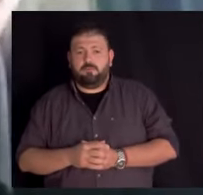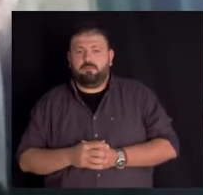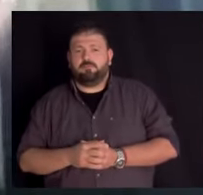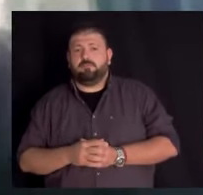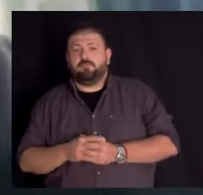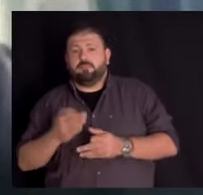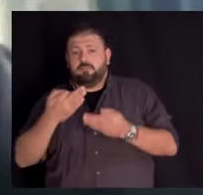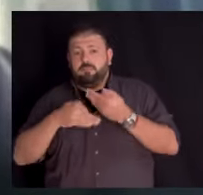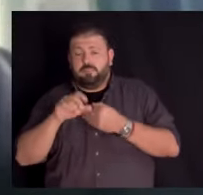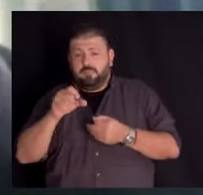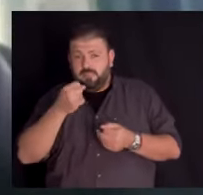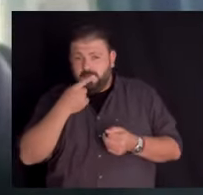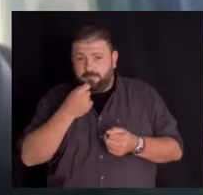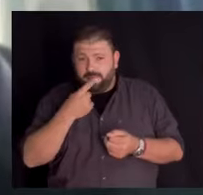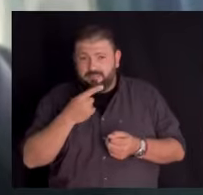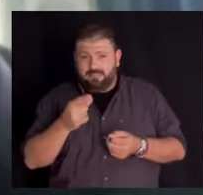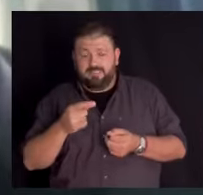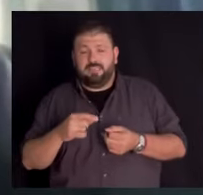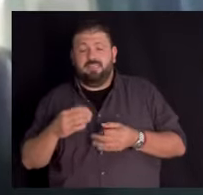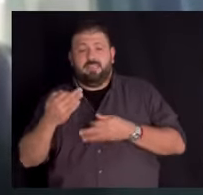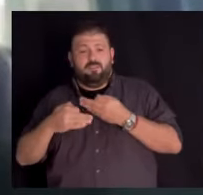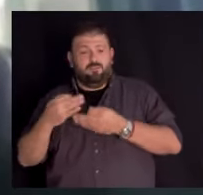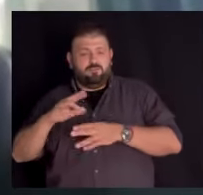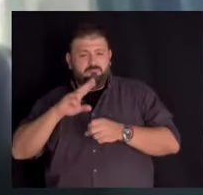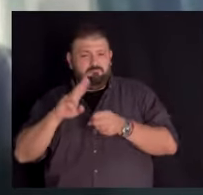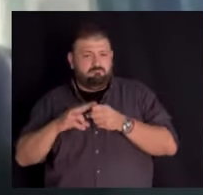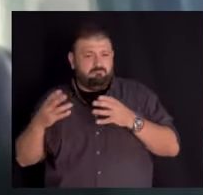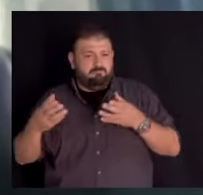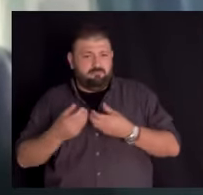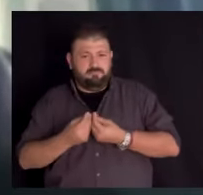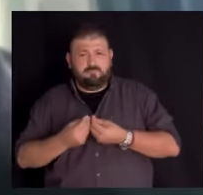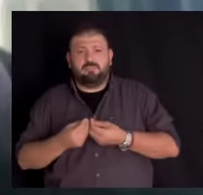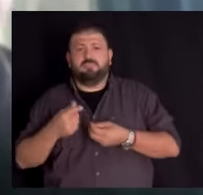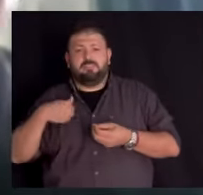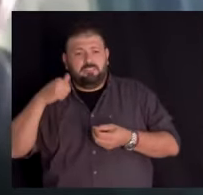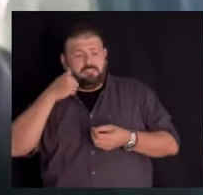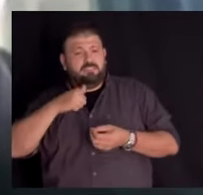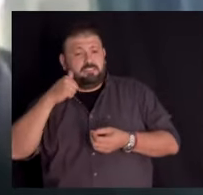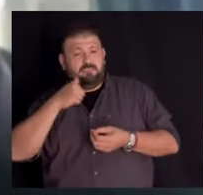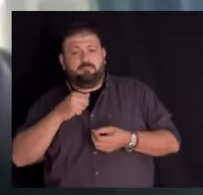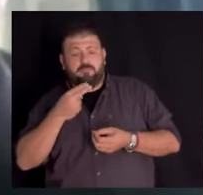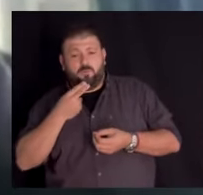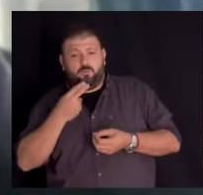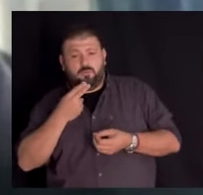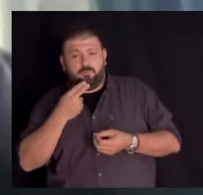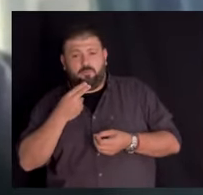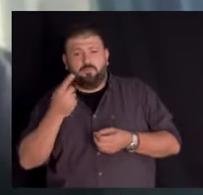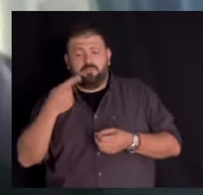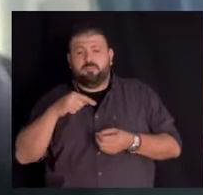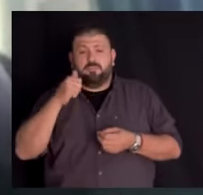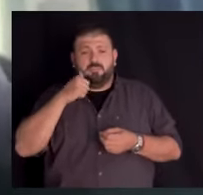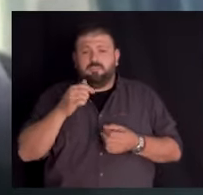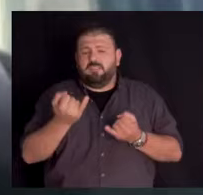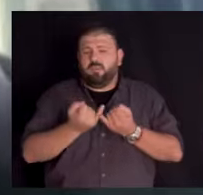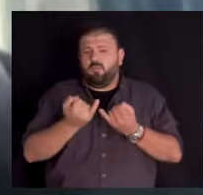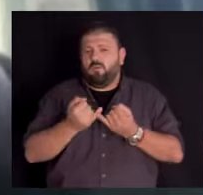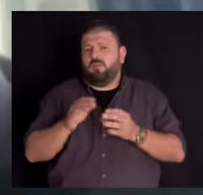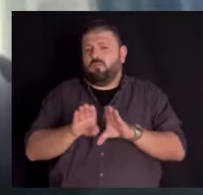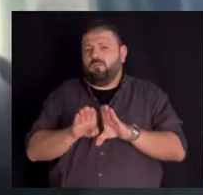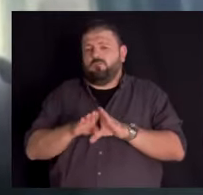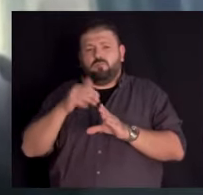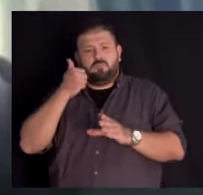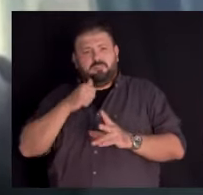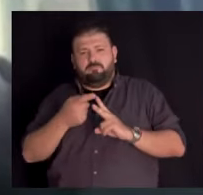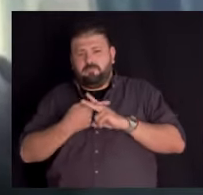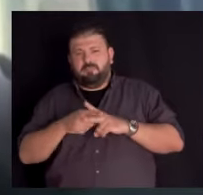anti-envejecimiento, la medicina regenerativa, lo ocupamos, ese es algo de base. Sí, yo hace muchos